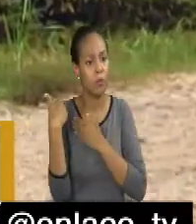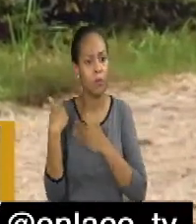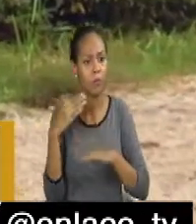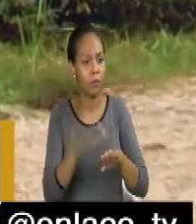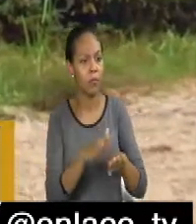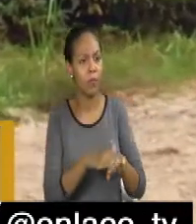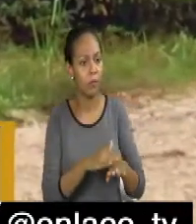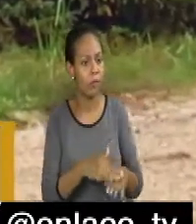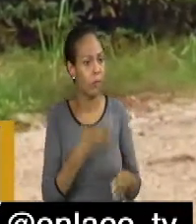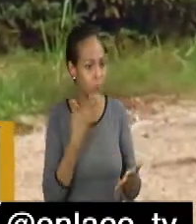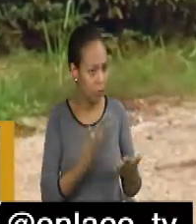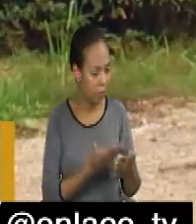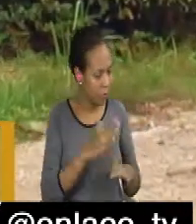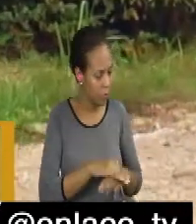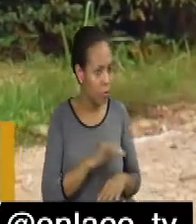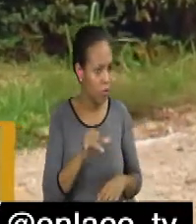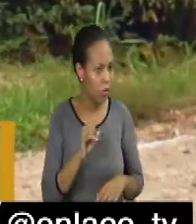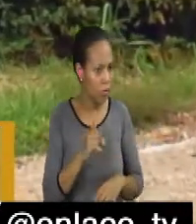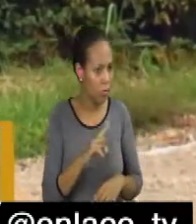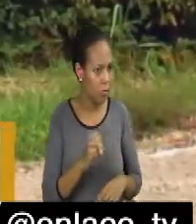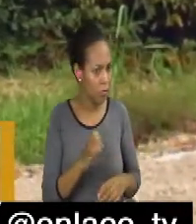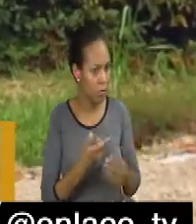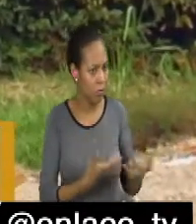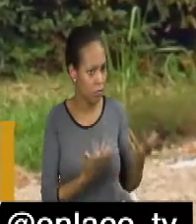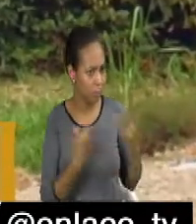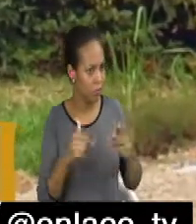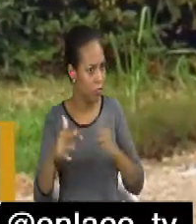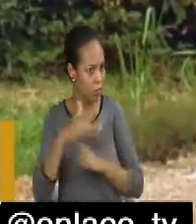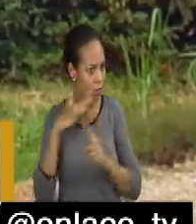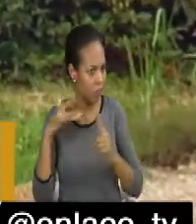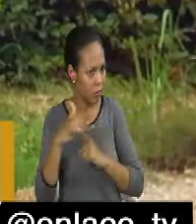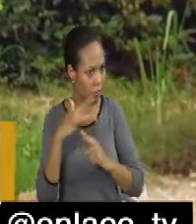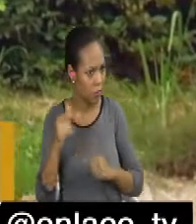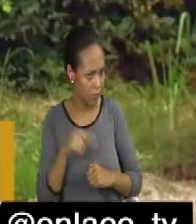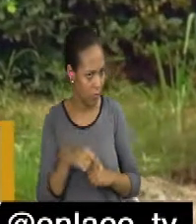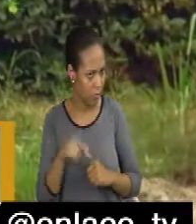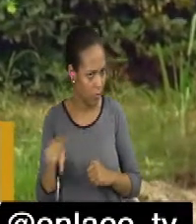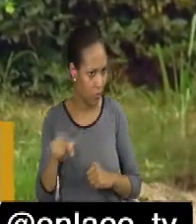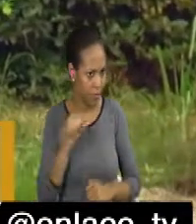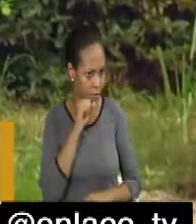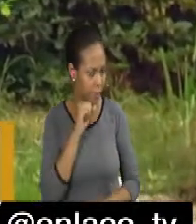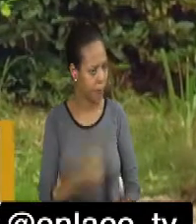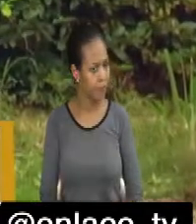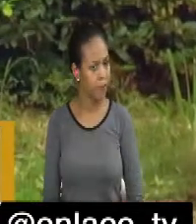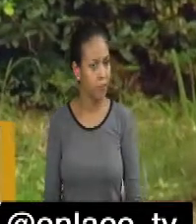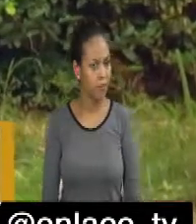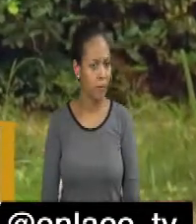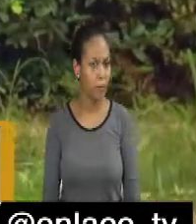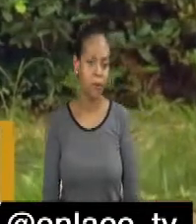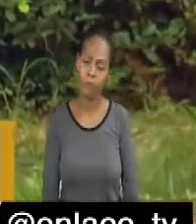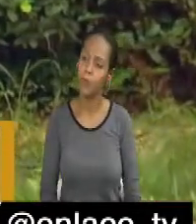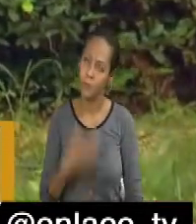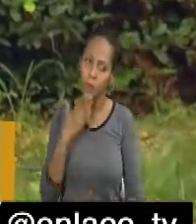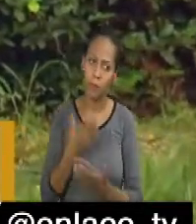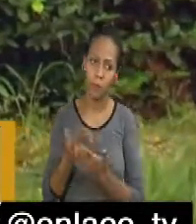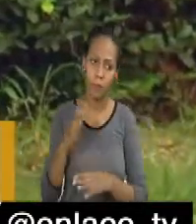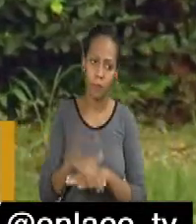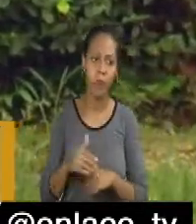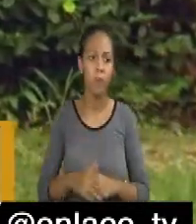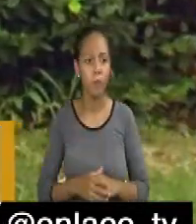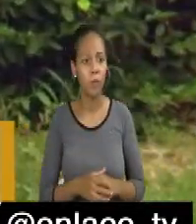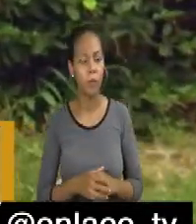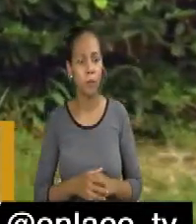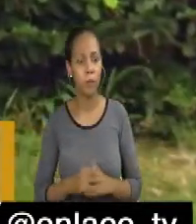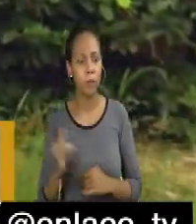tardes, don José. Háblenos acerca la situación que se viene presentando en esta zona de Barranca Bermeja. Buenas tardes. Pues